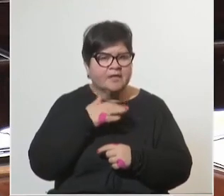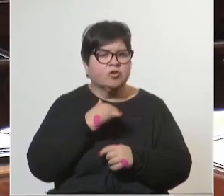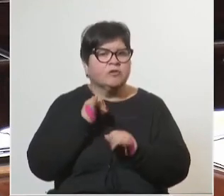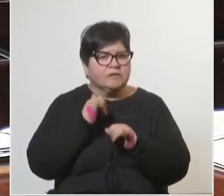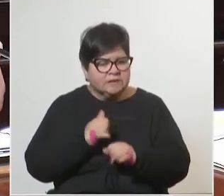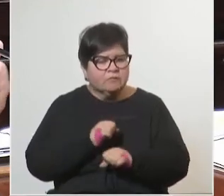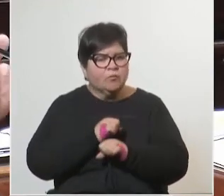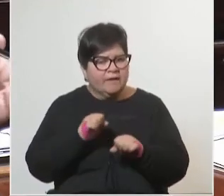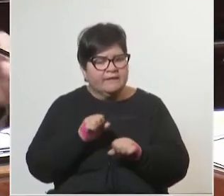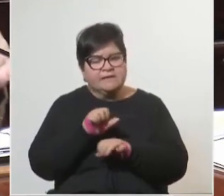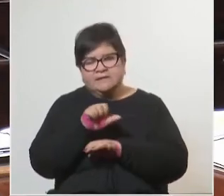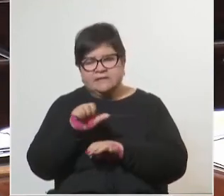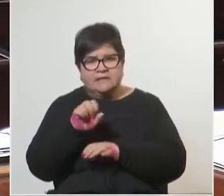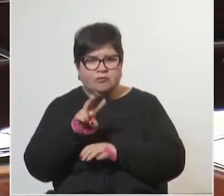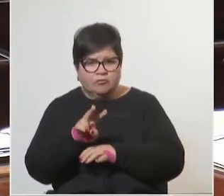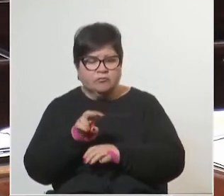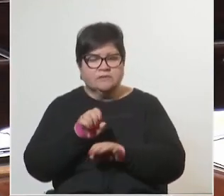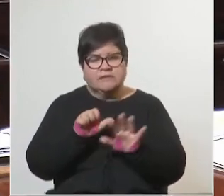ser 62,